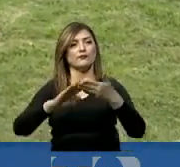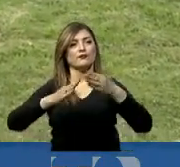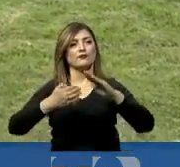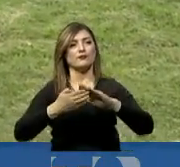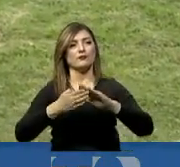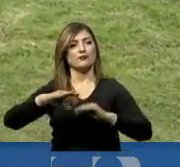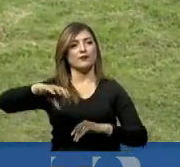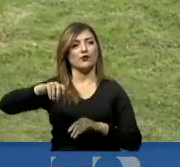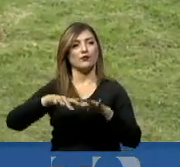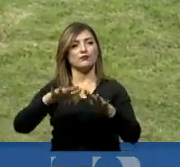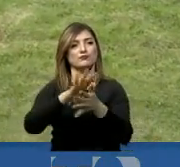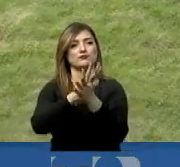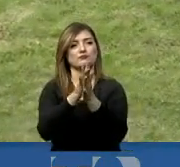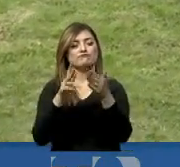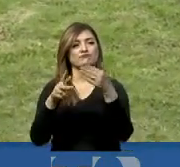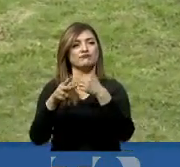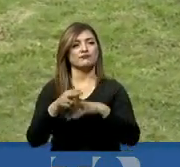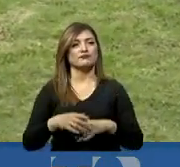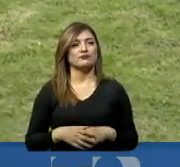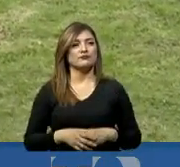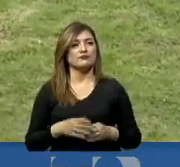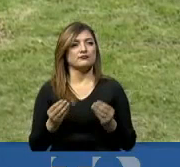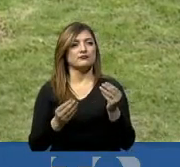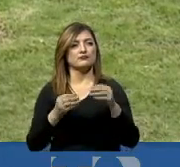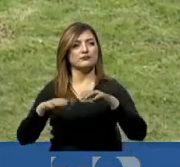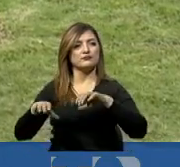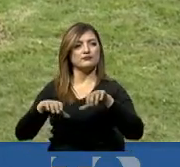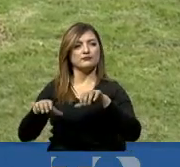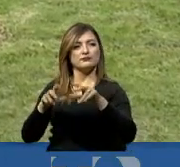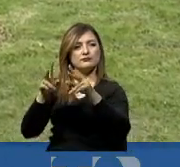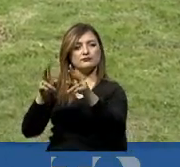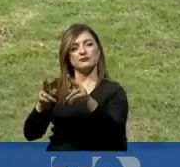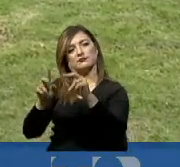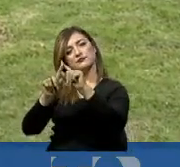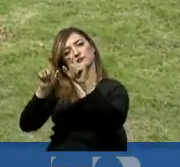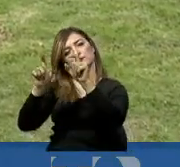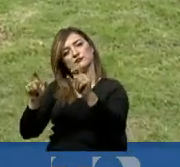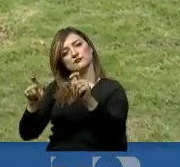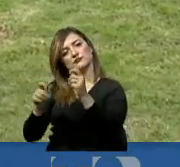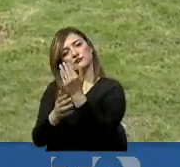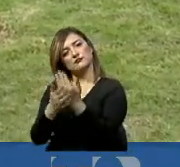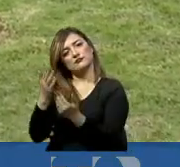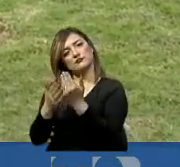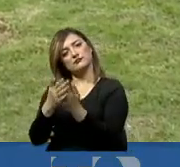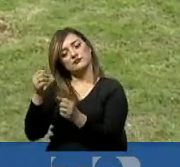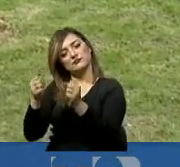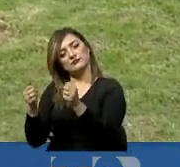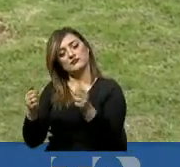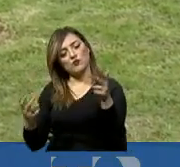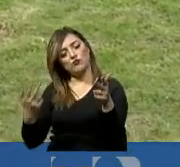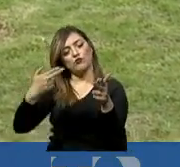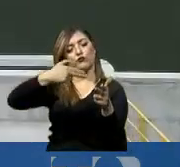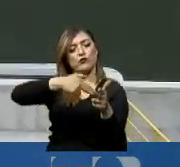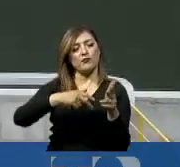queden sin el abastecimiento de agua potable. Nos tocaba coordinar con la misma empresa de agua potable para que nos faciliten tanqueros y poder abastecer a